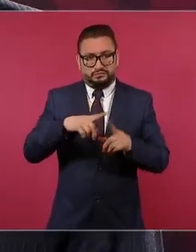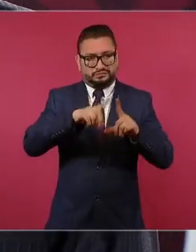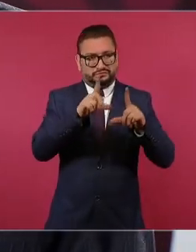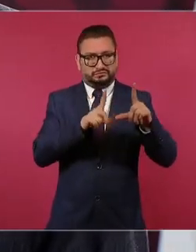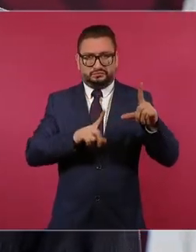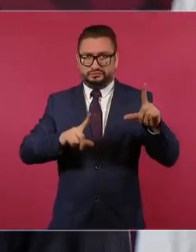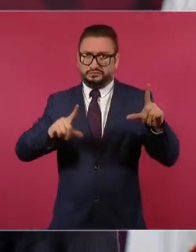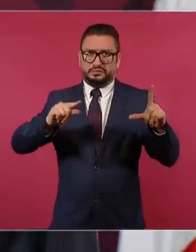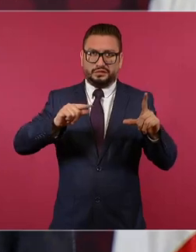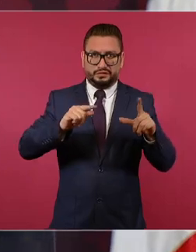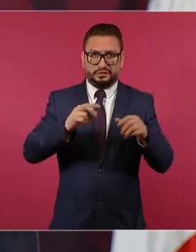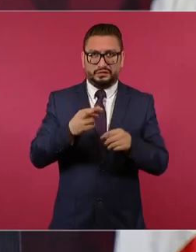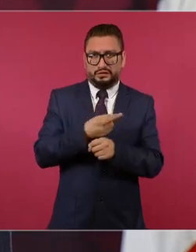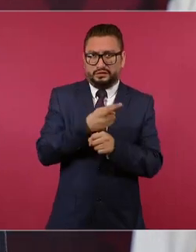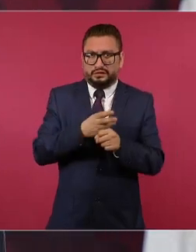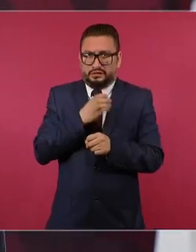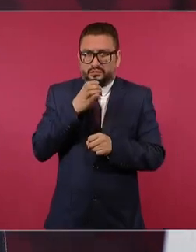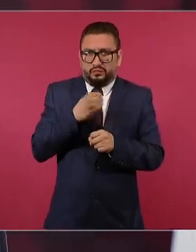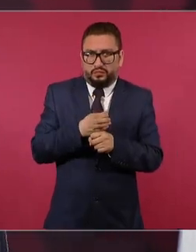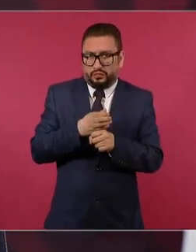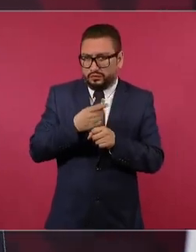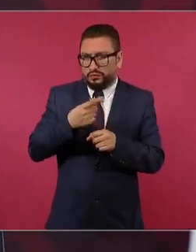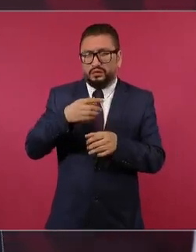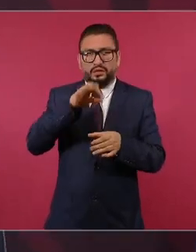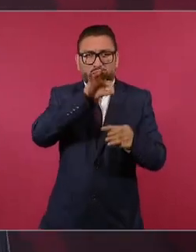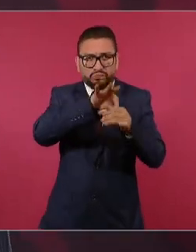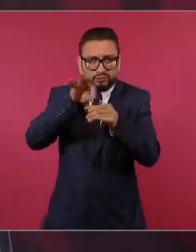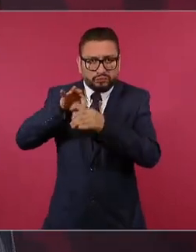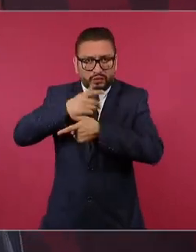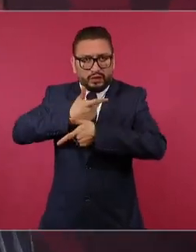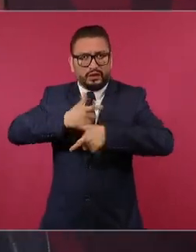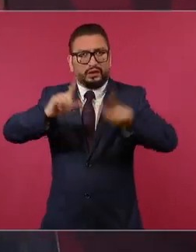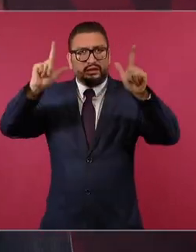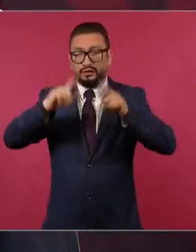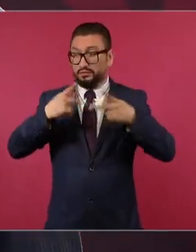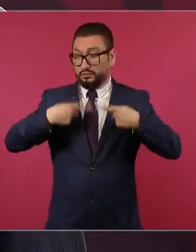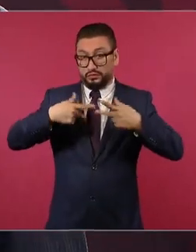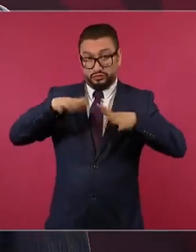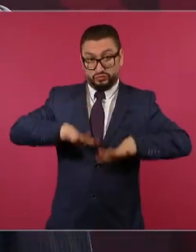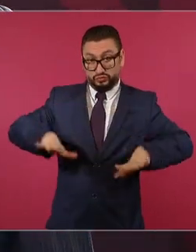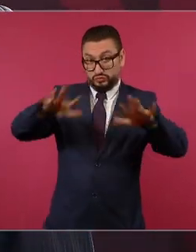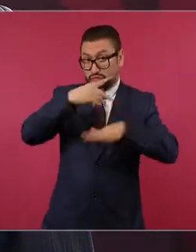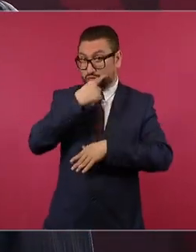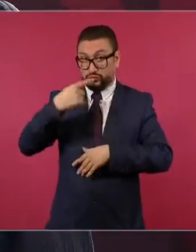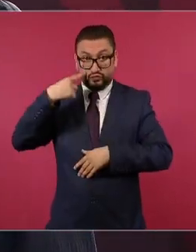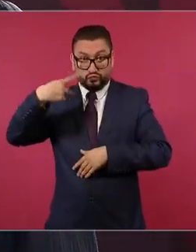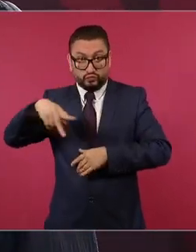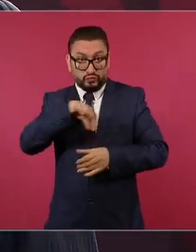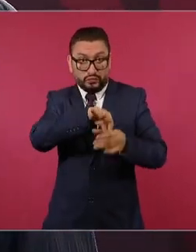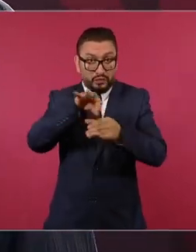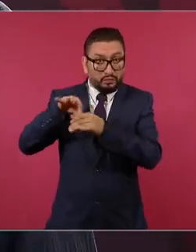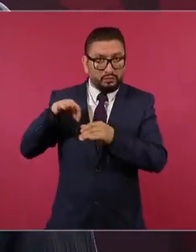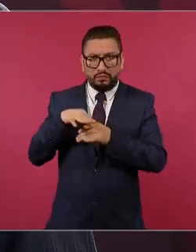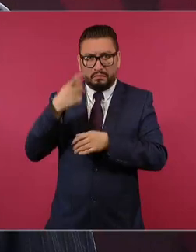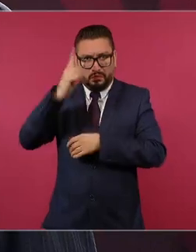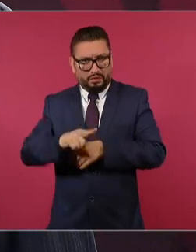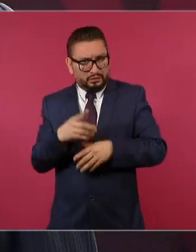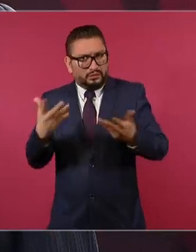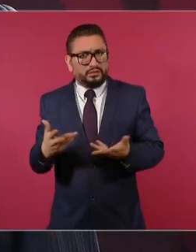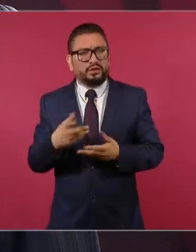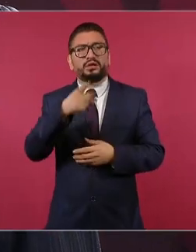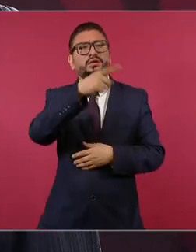democrática? ¿Qué no es el pueblo el soberano? ¿Qué no es el pueblo el que manda? ¿Por qué le tienen miedo al pueblo?